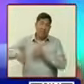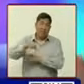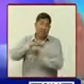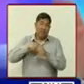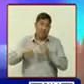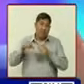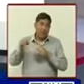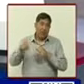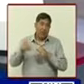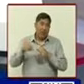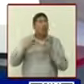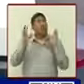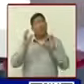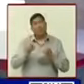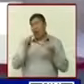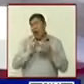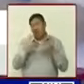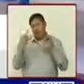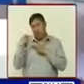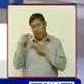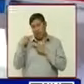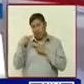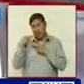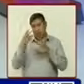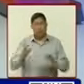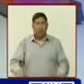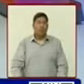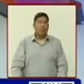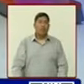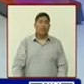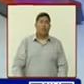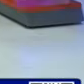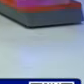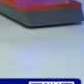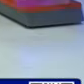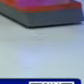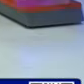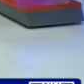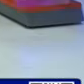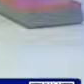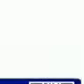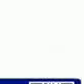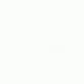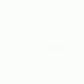carnaval. Ahí sí es un gran grado de responsabilidad, sí. ¿No? Una pena.